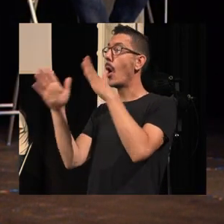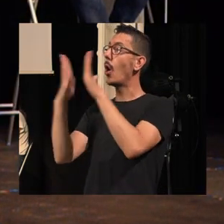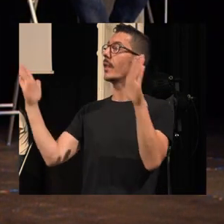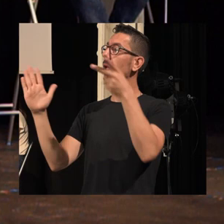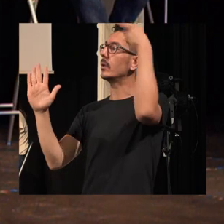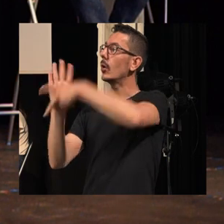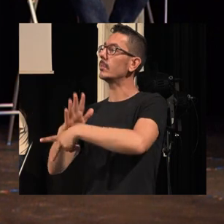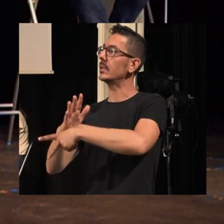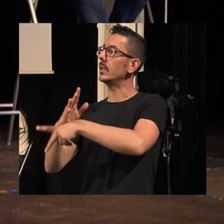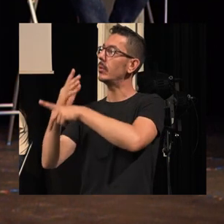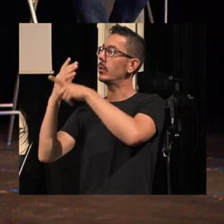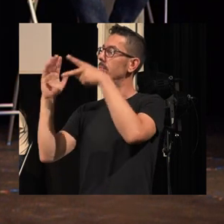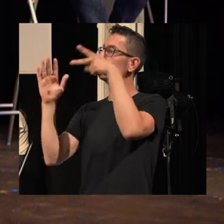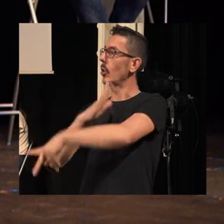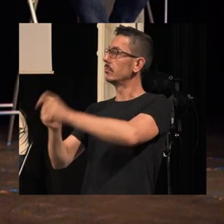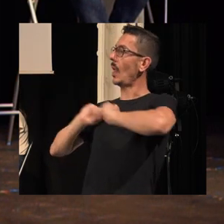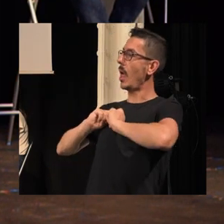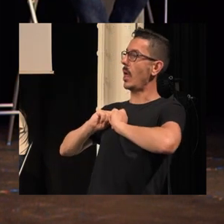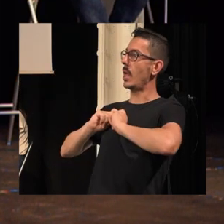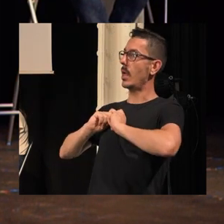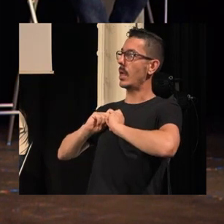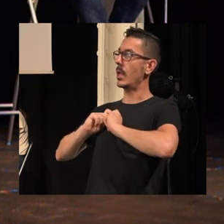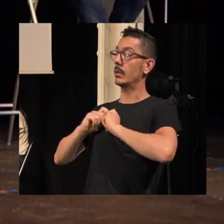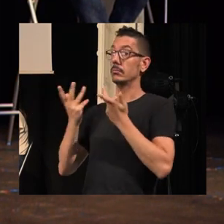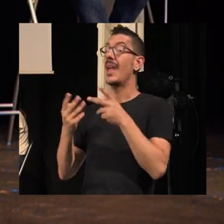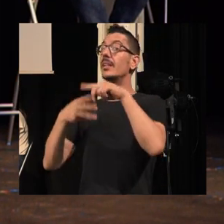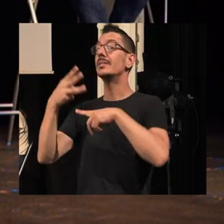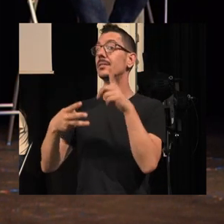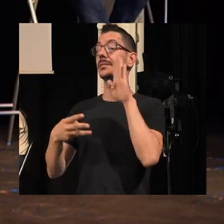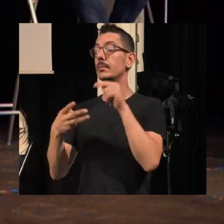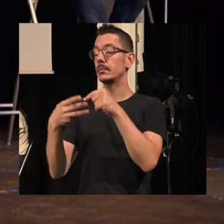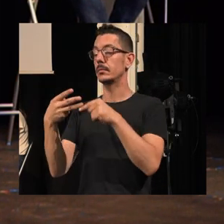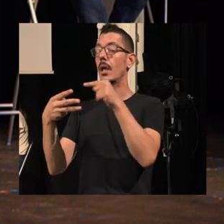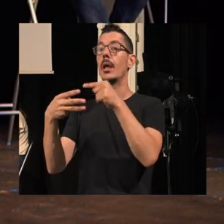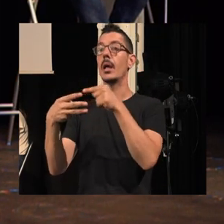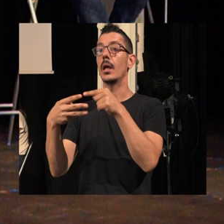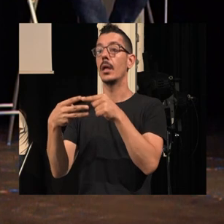normativo. Y esas tres cosas son la interseccionalidad, la